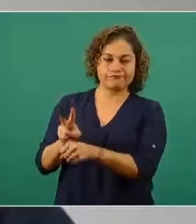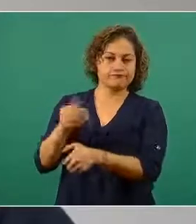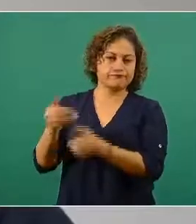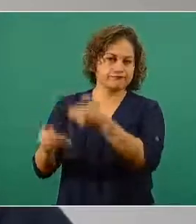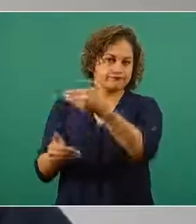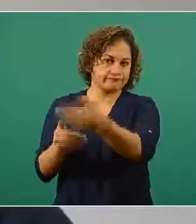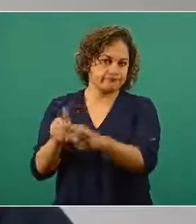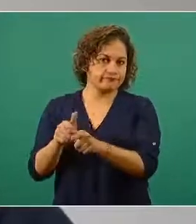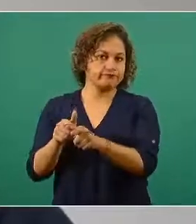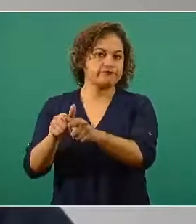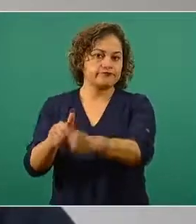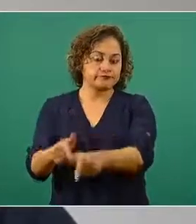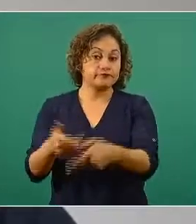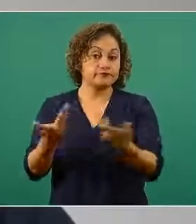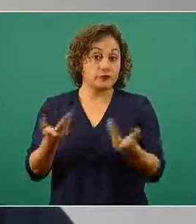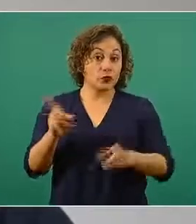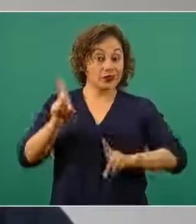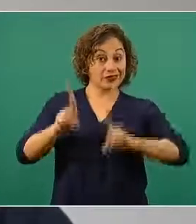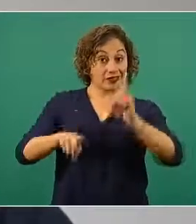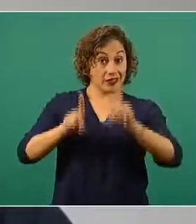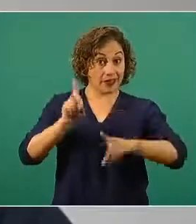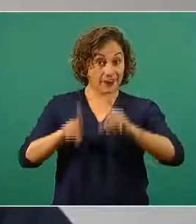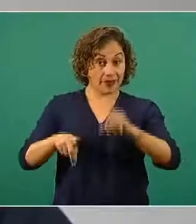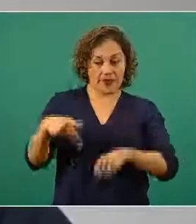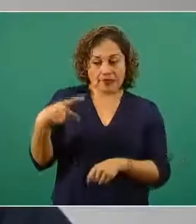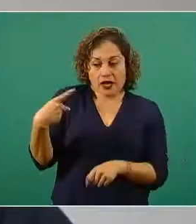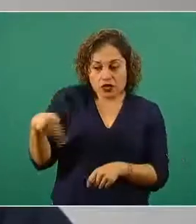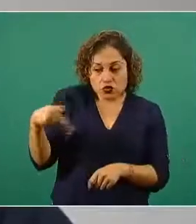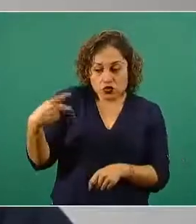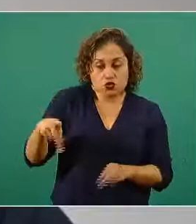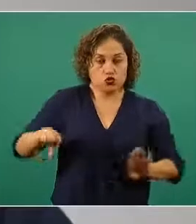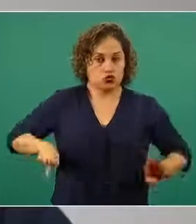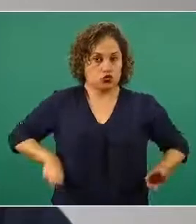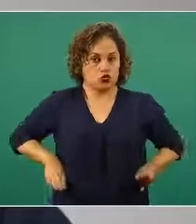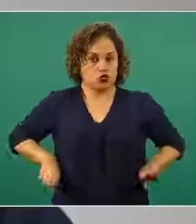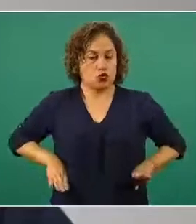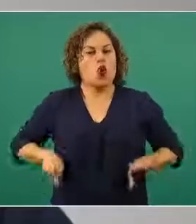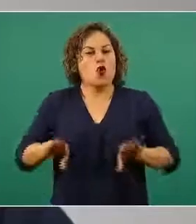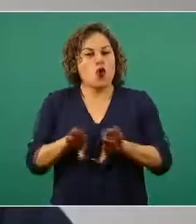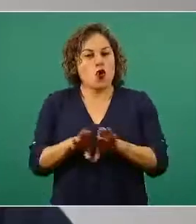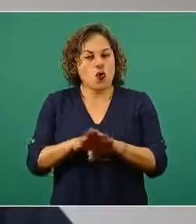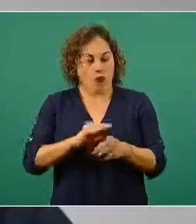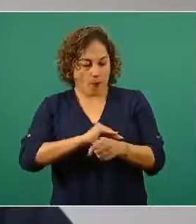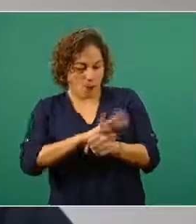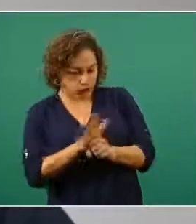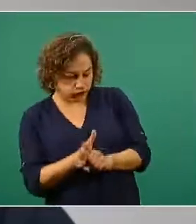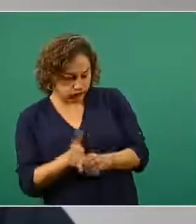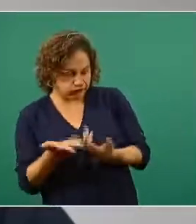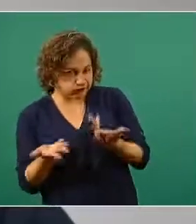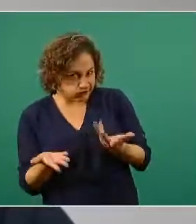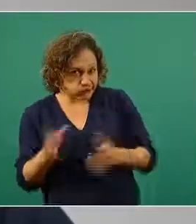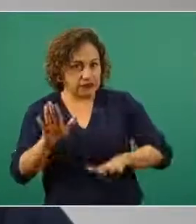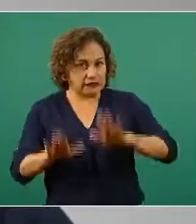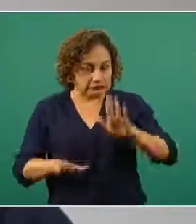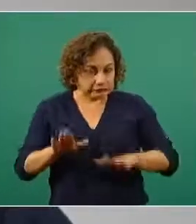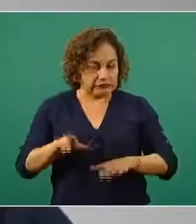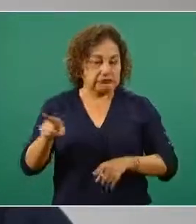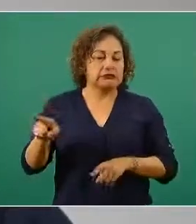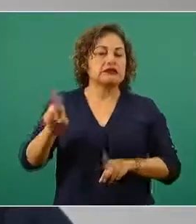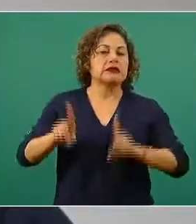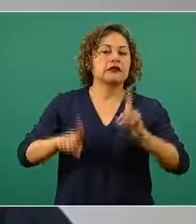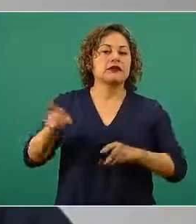días. Dependiendo precisamente del seguimiento y de la evolución, él en su momento podrá